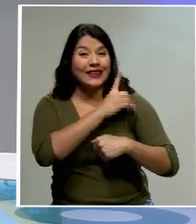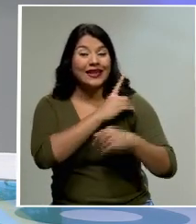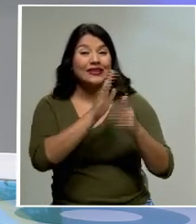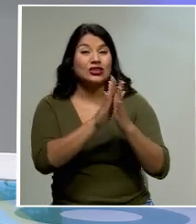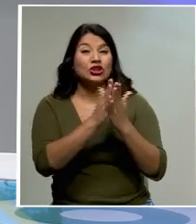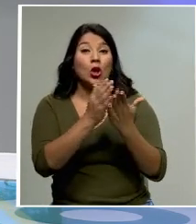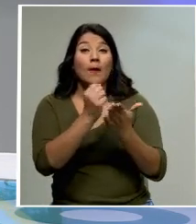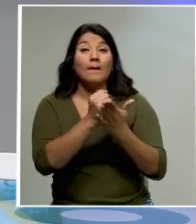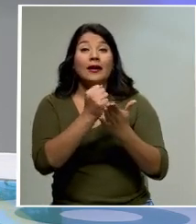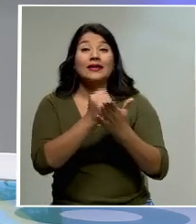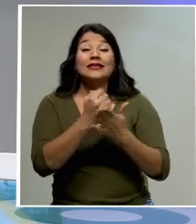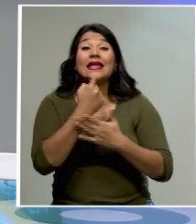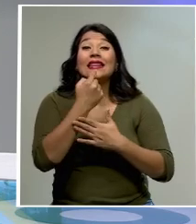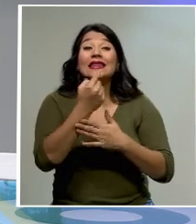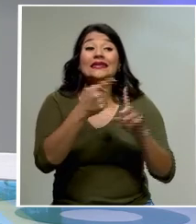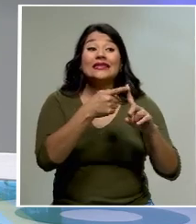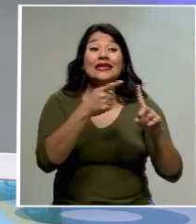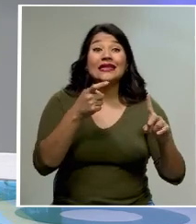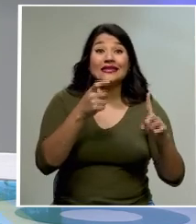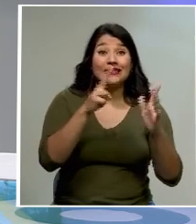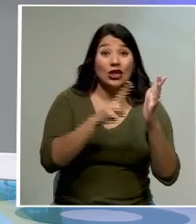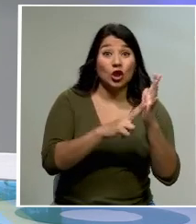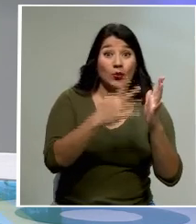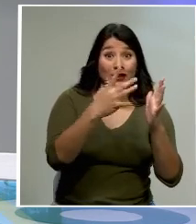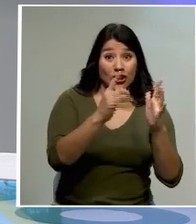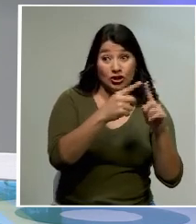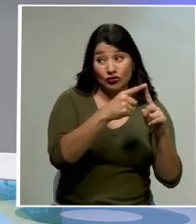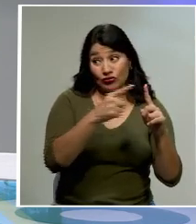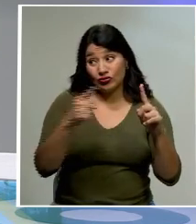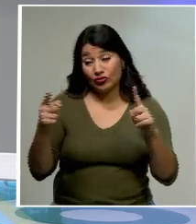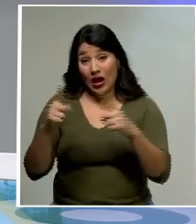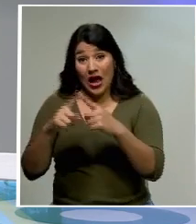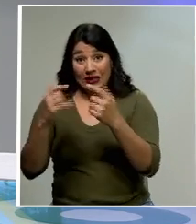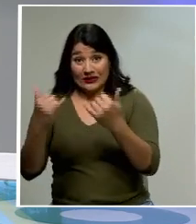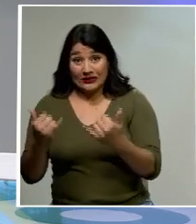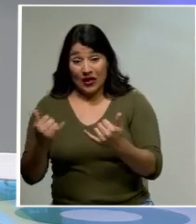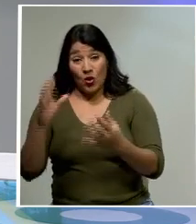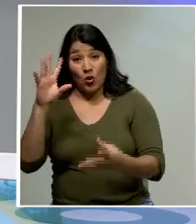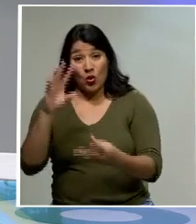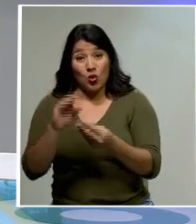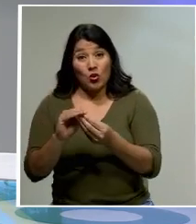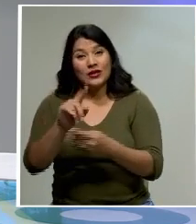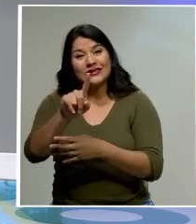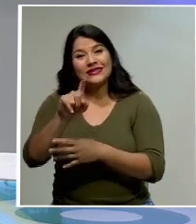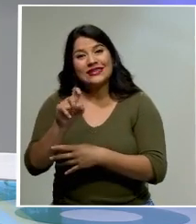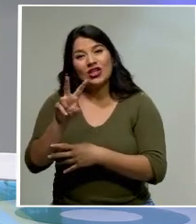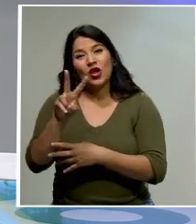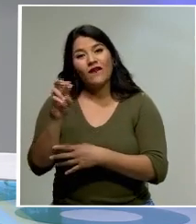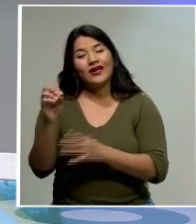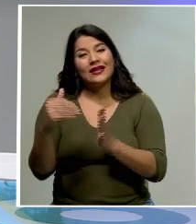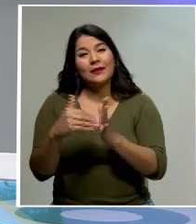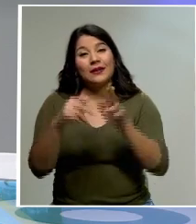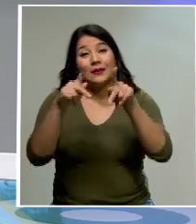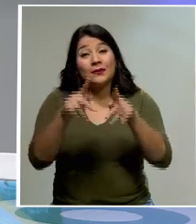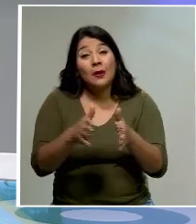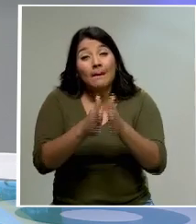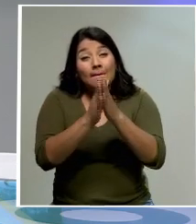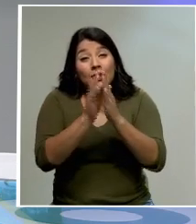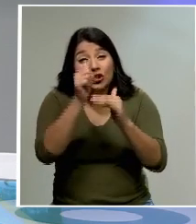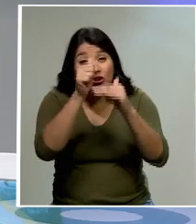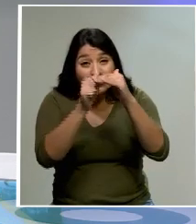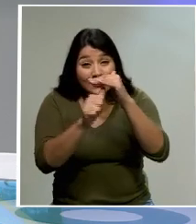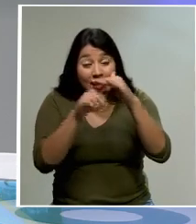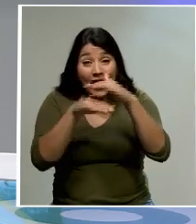que del 2018 a la fecha 120,000 personas pidieron refugio en el país, una